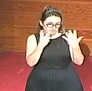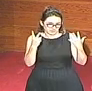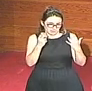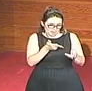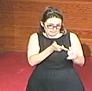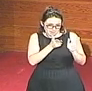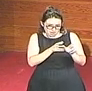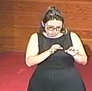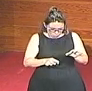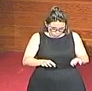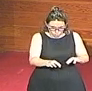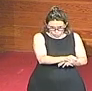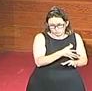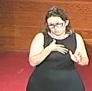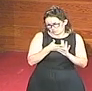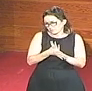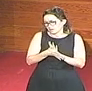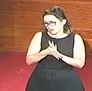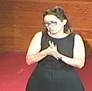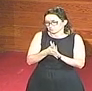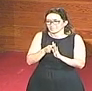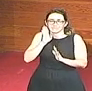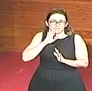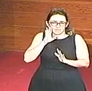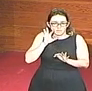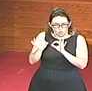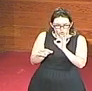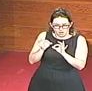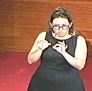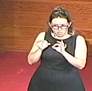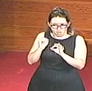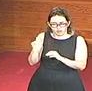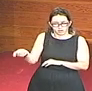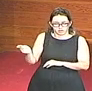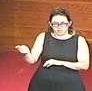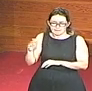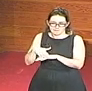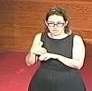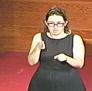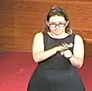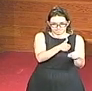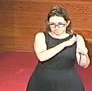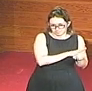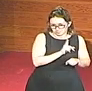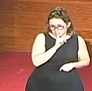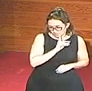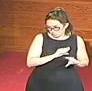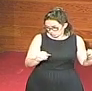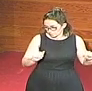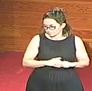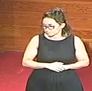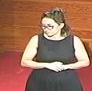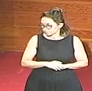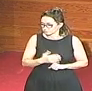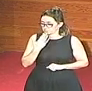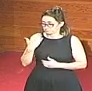hay un crimen organizado pagado para silenciar, ¿no? Os he traído estos tres ejemplos, pero hay más. Por ejemplo, el 15 de julio